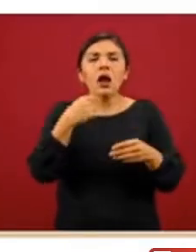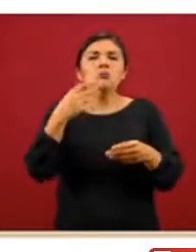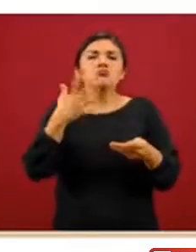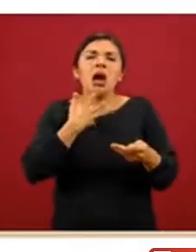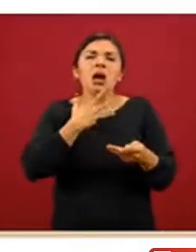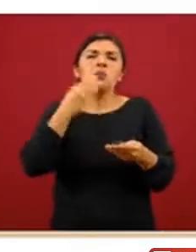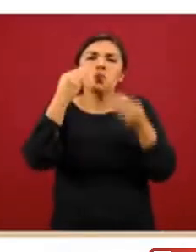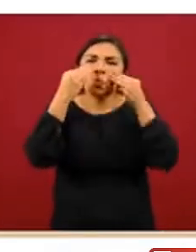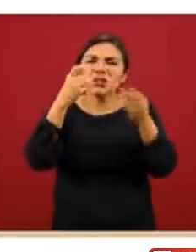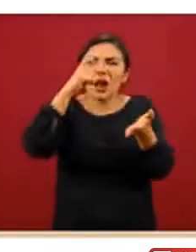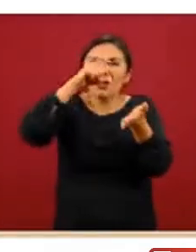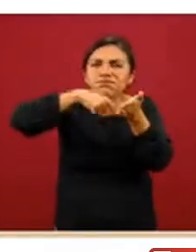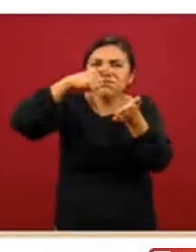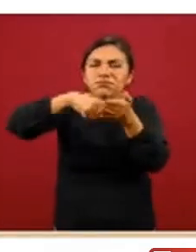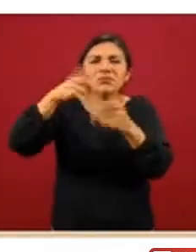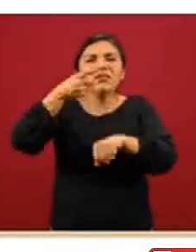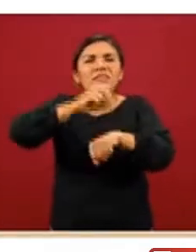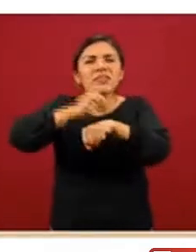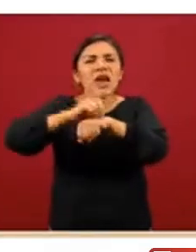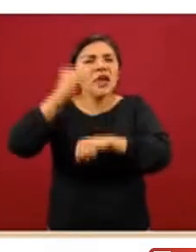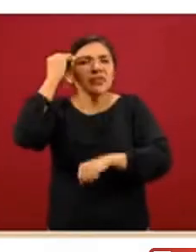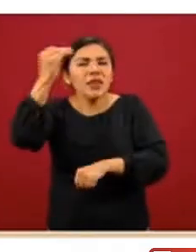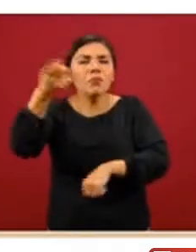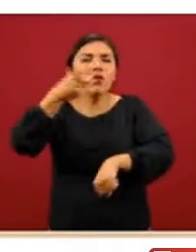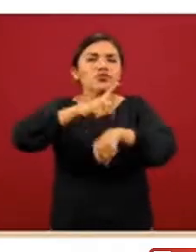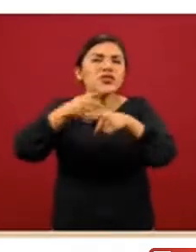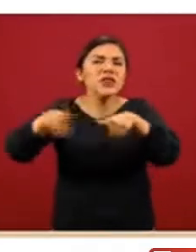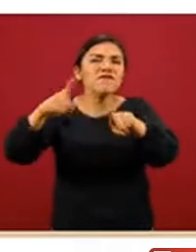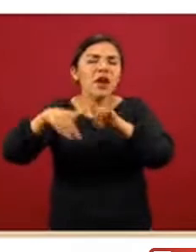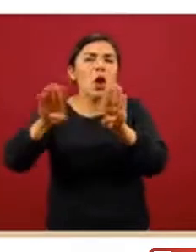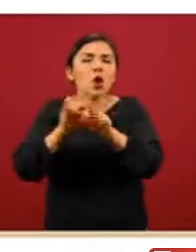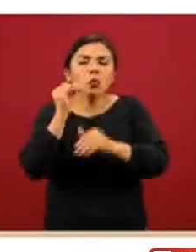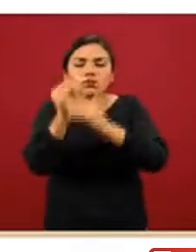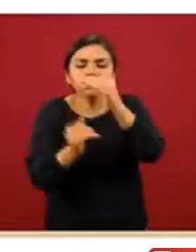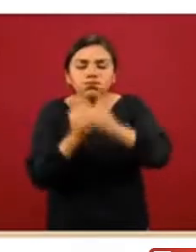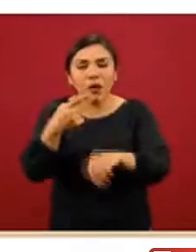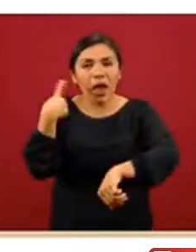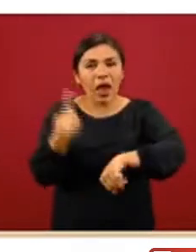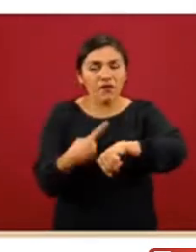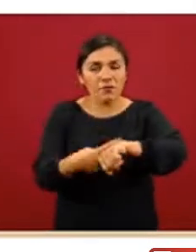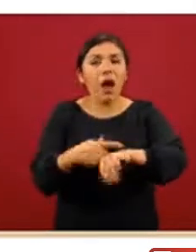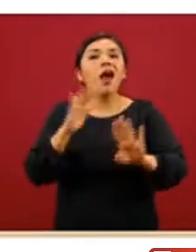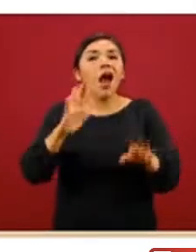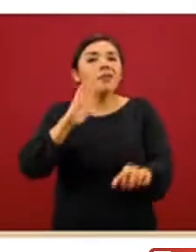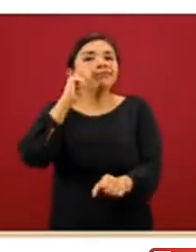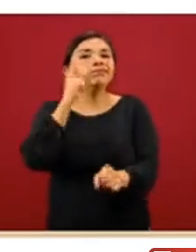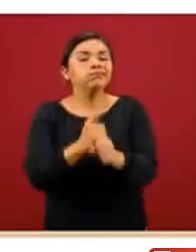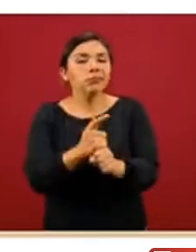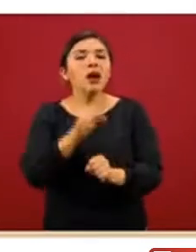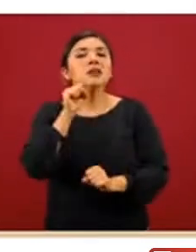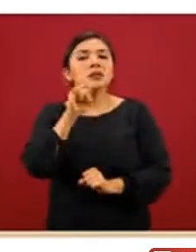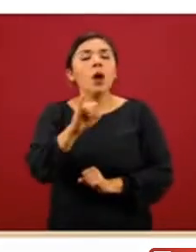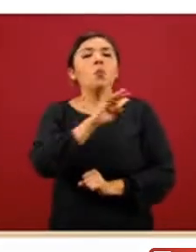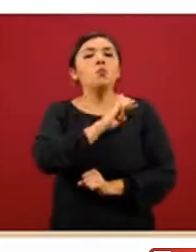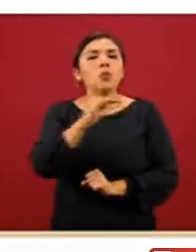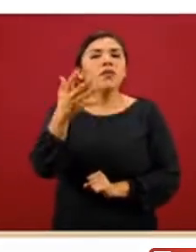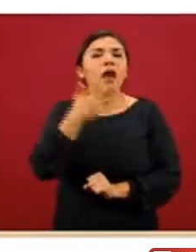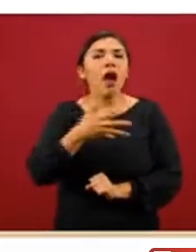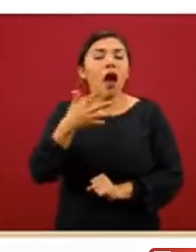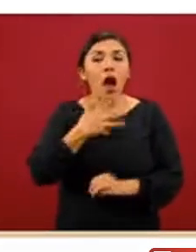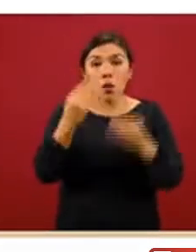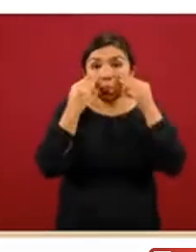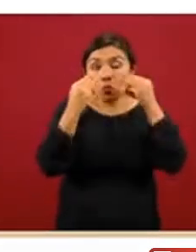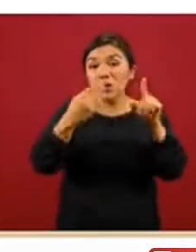diferentes tiempos y días del avance de su enfermedad y se ha encontrado que se pueden dar